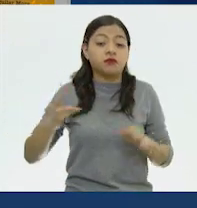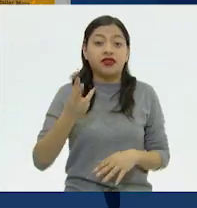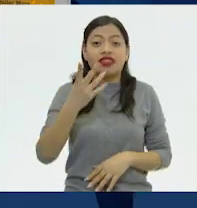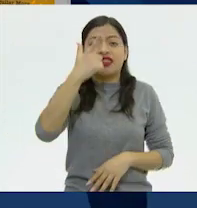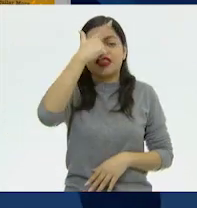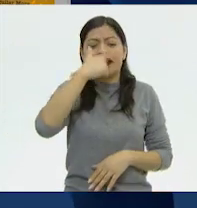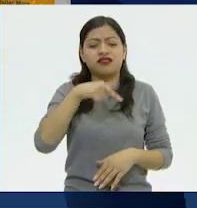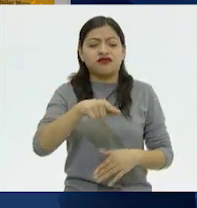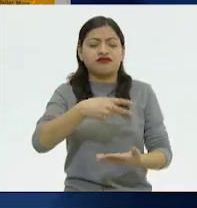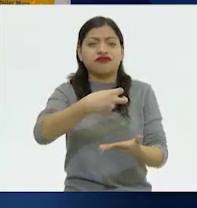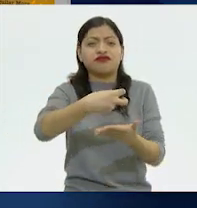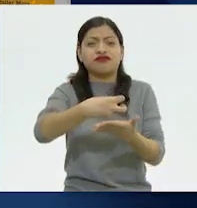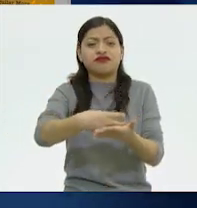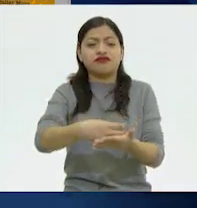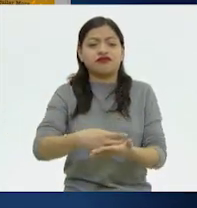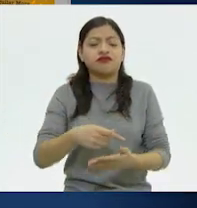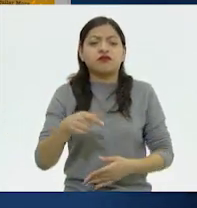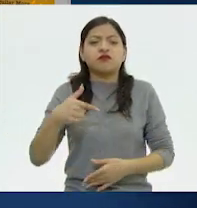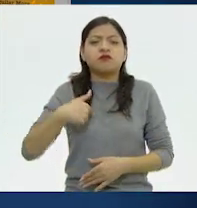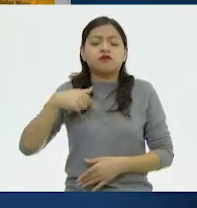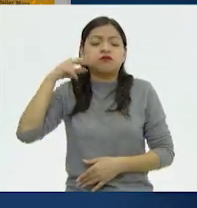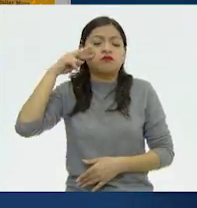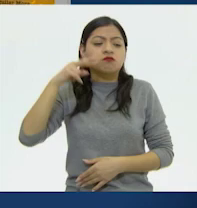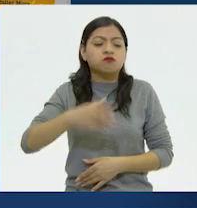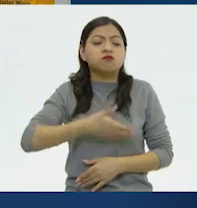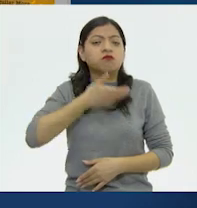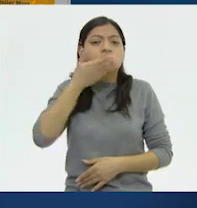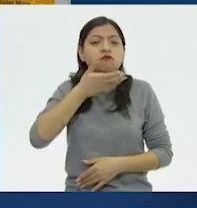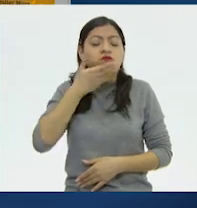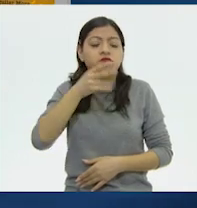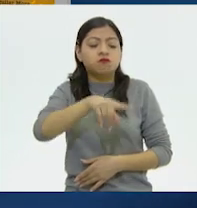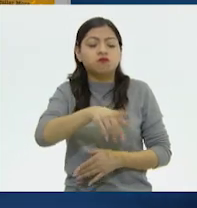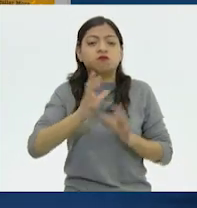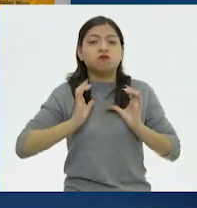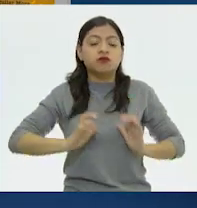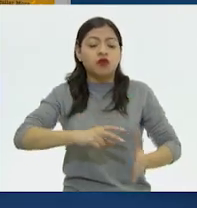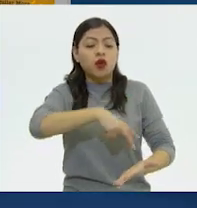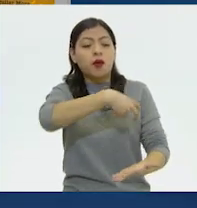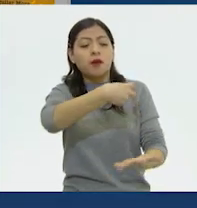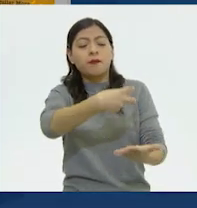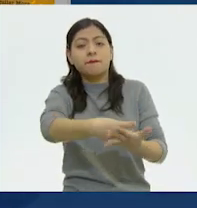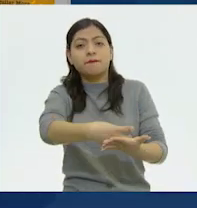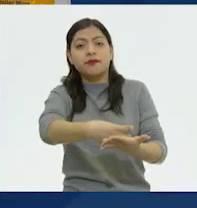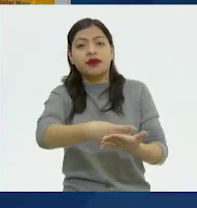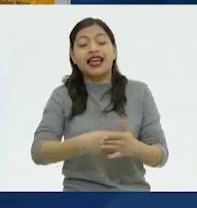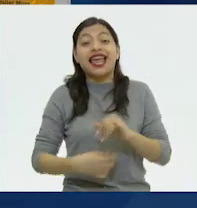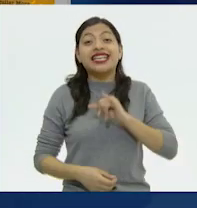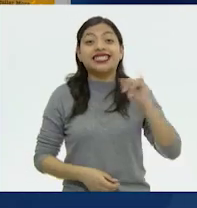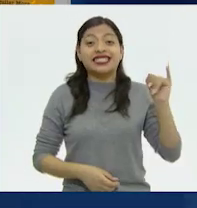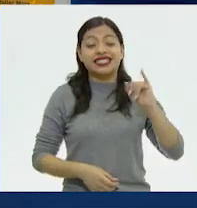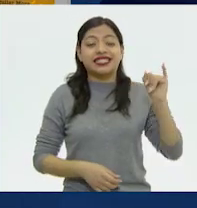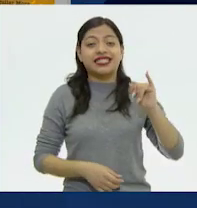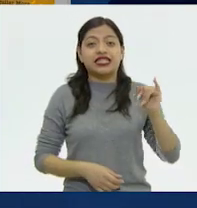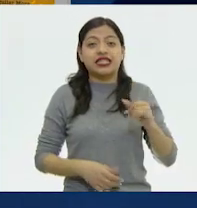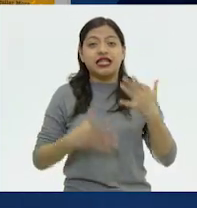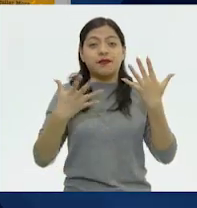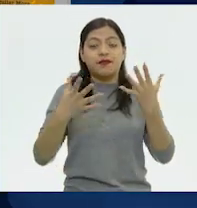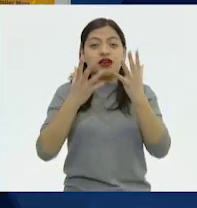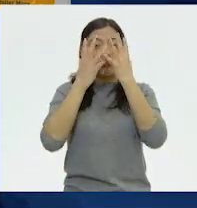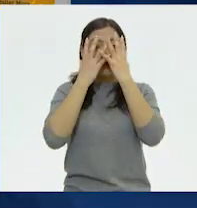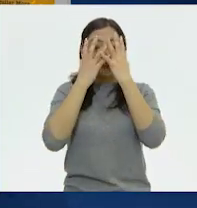noches tirado, ya me había acostumbrado a ver el garabato de su cuerpo, caído hacia su izquierda con las manos en la